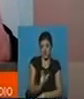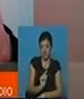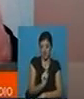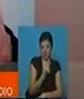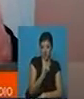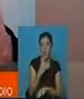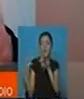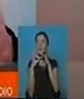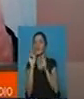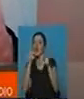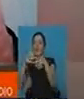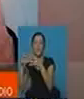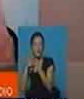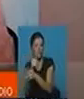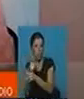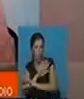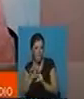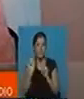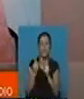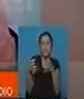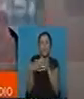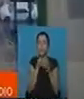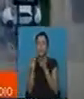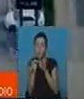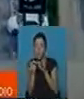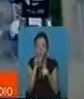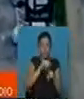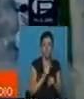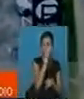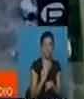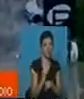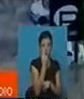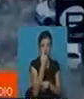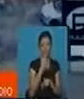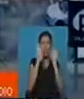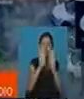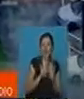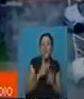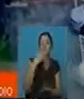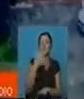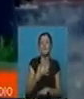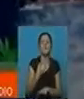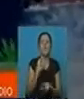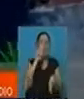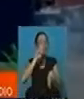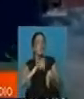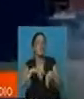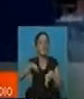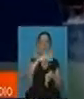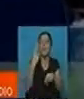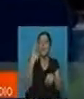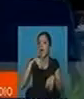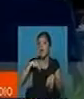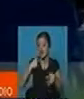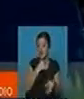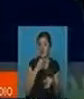formales con una organización terrorista ni logística que diseña su propia operación y decide cuándo y dónde atacar, lo que lo